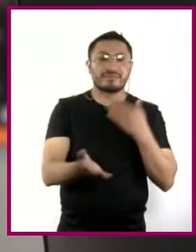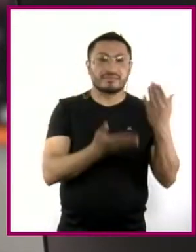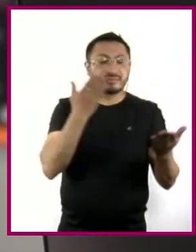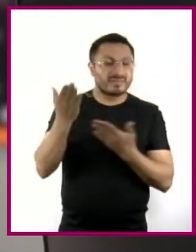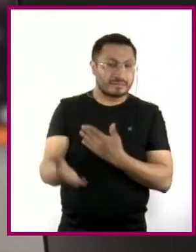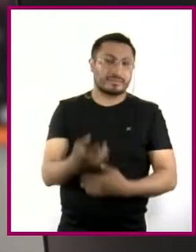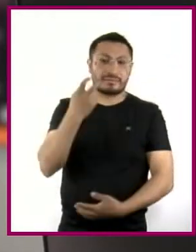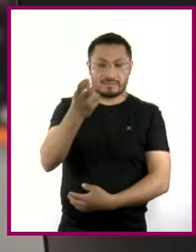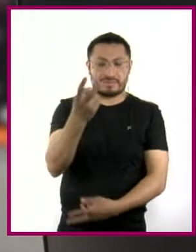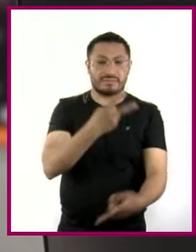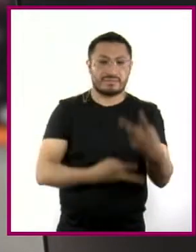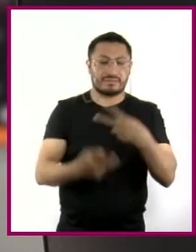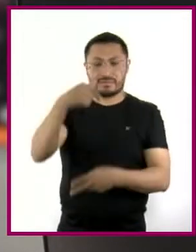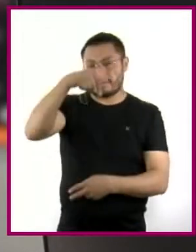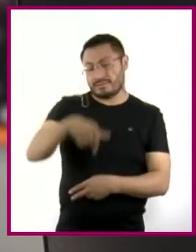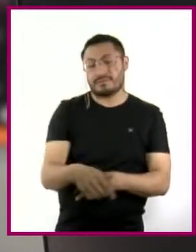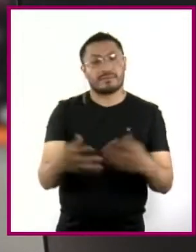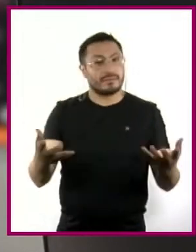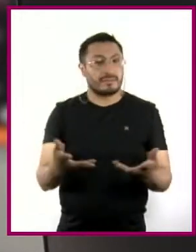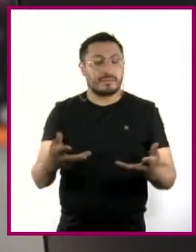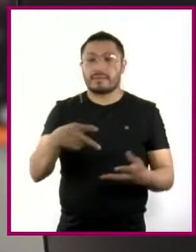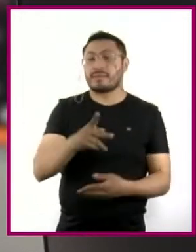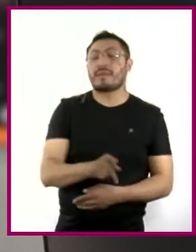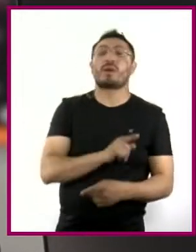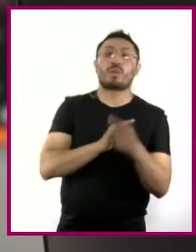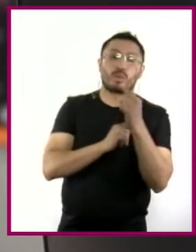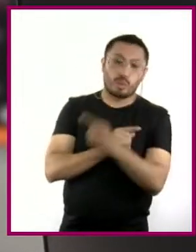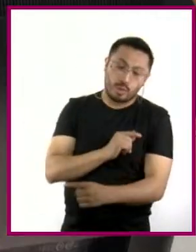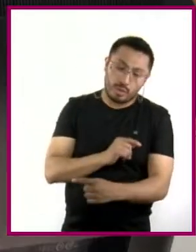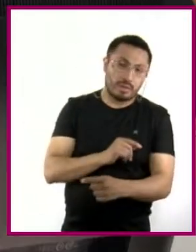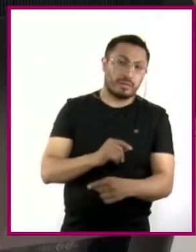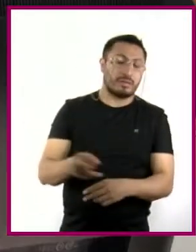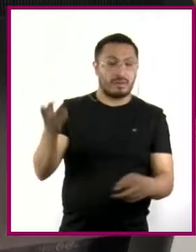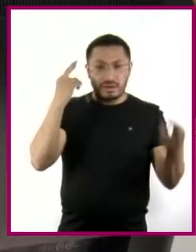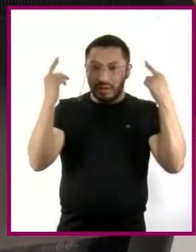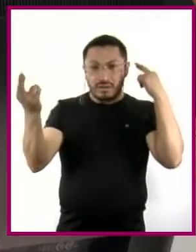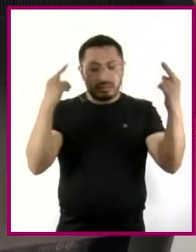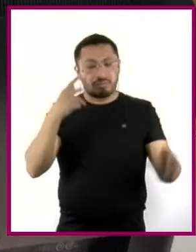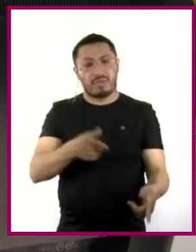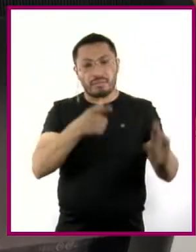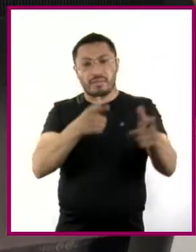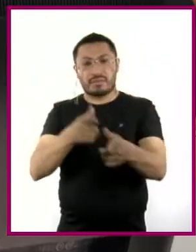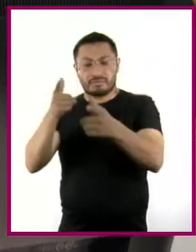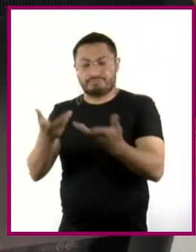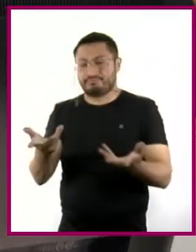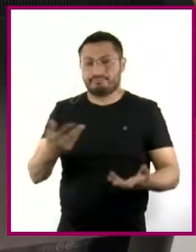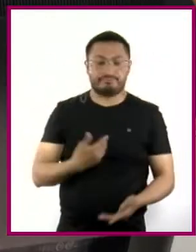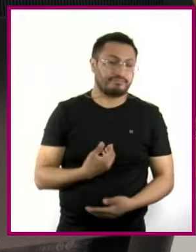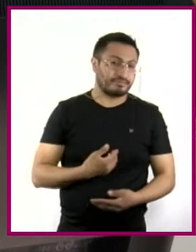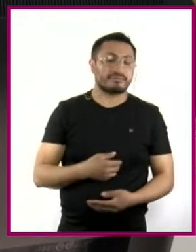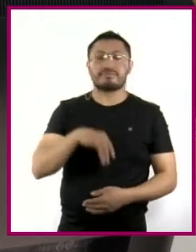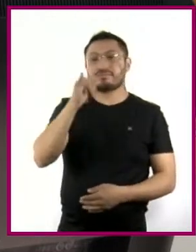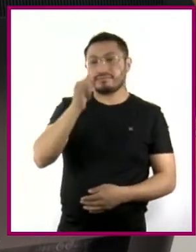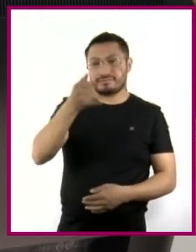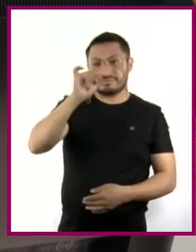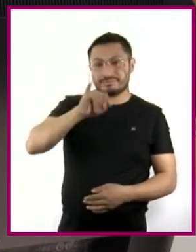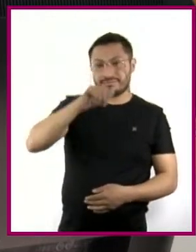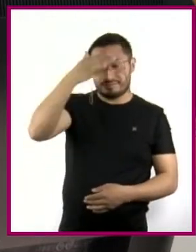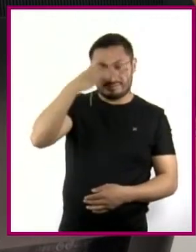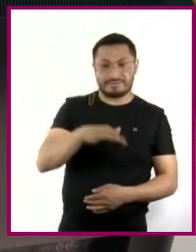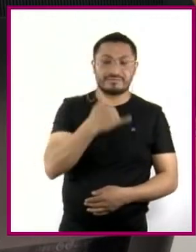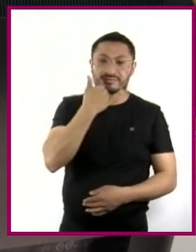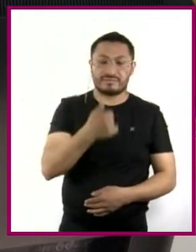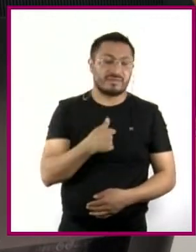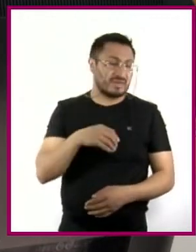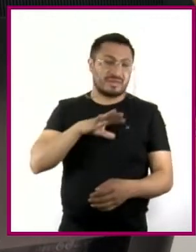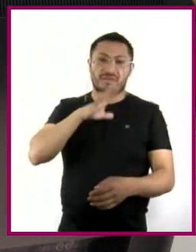es lo que se supone que venimos a hacer. Pero alguien no me dejaba con sus ruidos y disparos. Sí, ya sé, perdón. Es que no he logrado